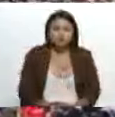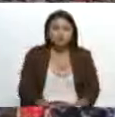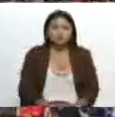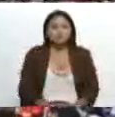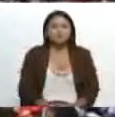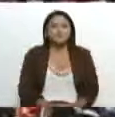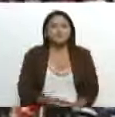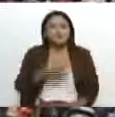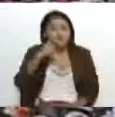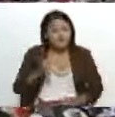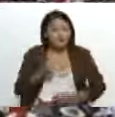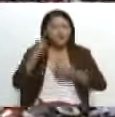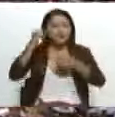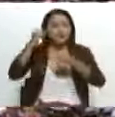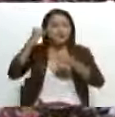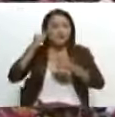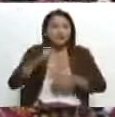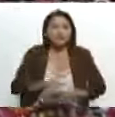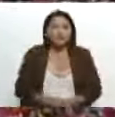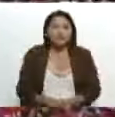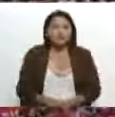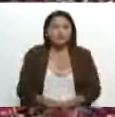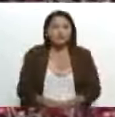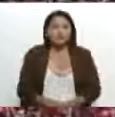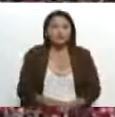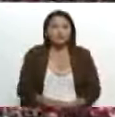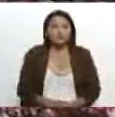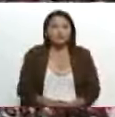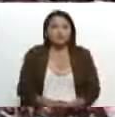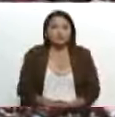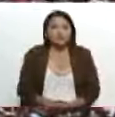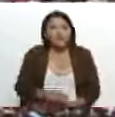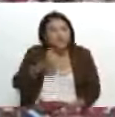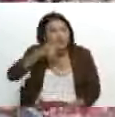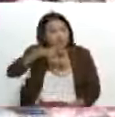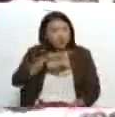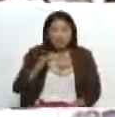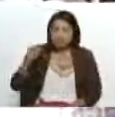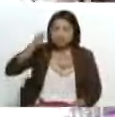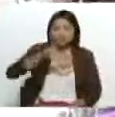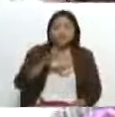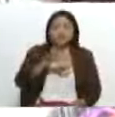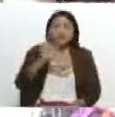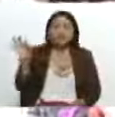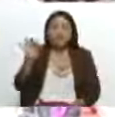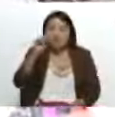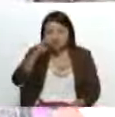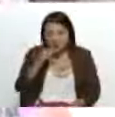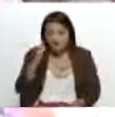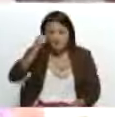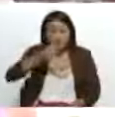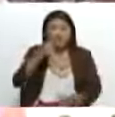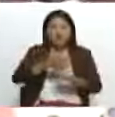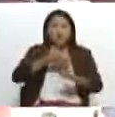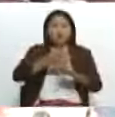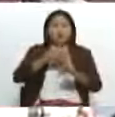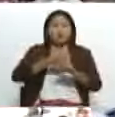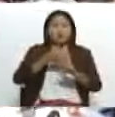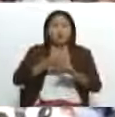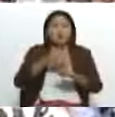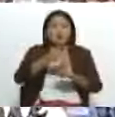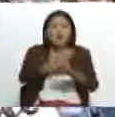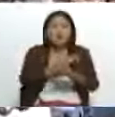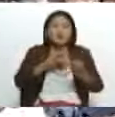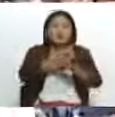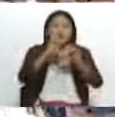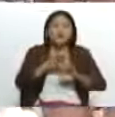de victoria, de estos pueblos que tienen más de 500 años de lucha por la independencia y por la